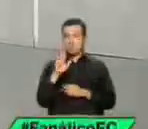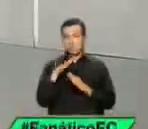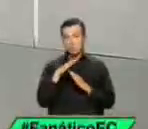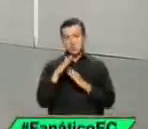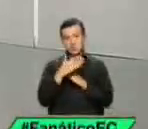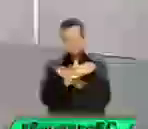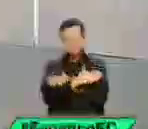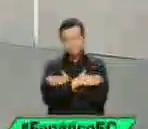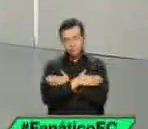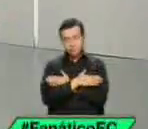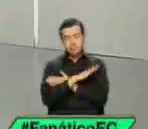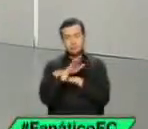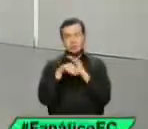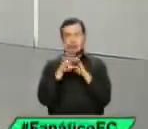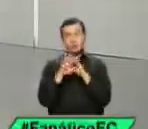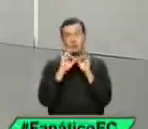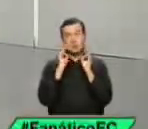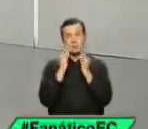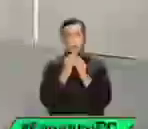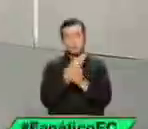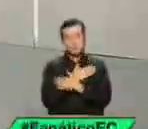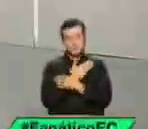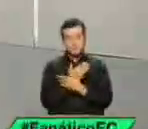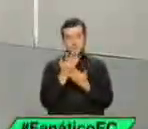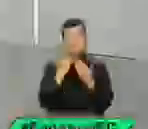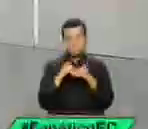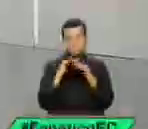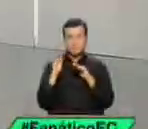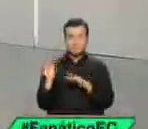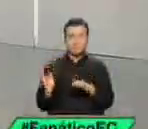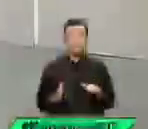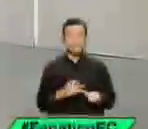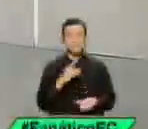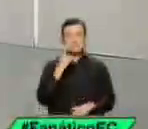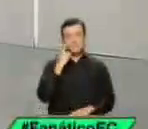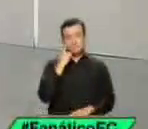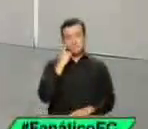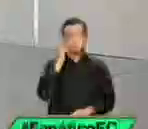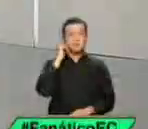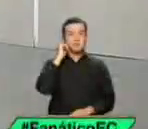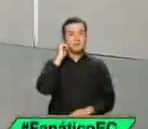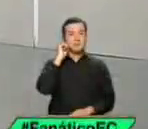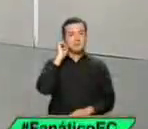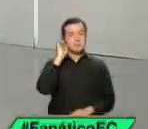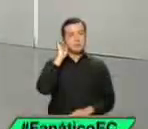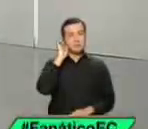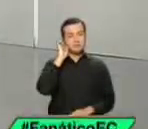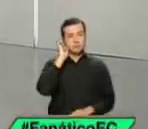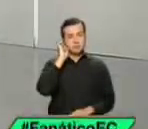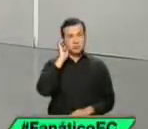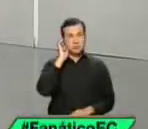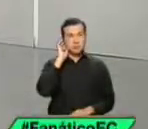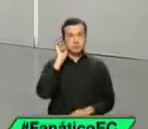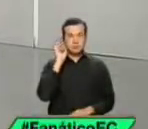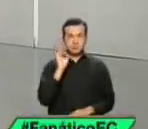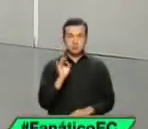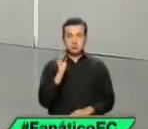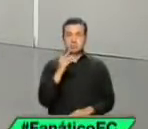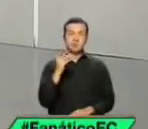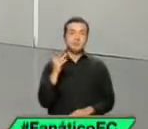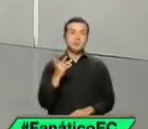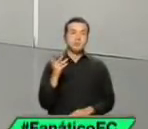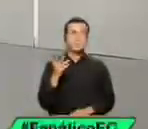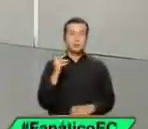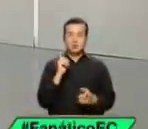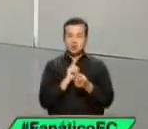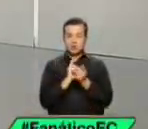de resignación para toda su familia. Vamos a revisar a continuación, me dice mi productor Diego Ochoa, también parte de lo que será